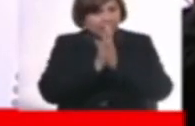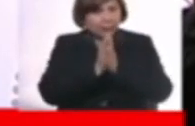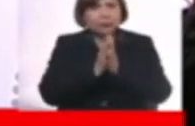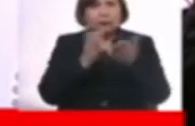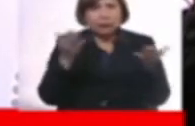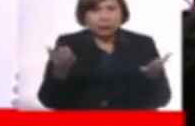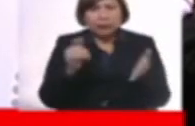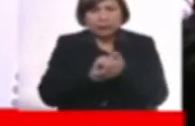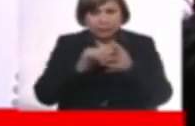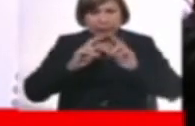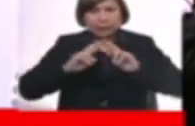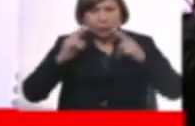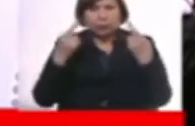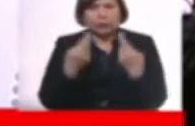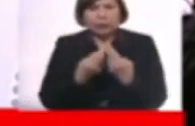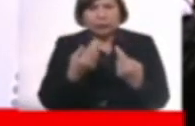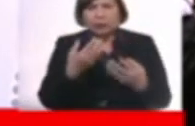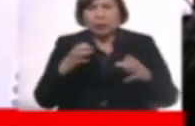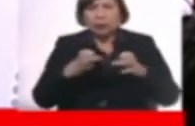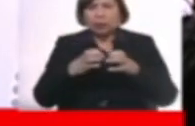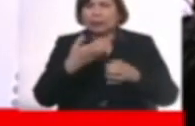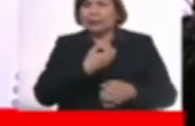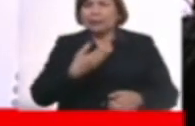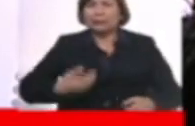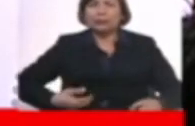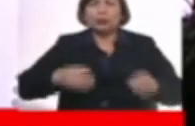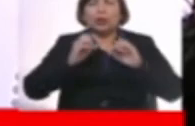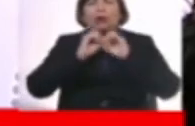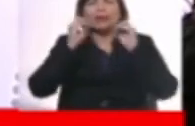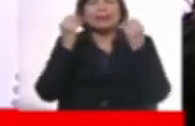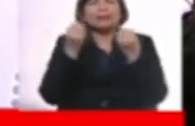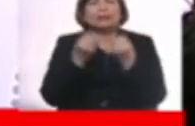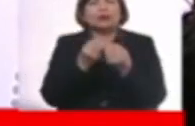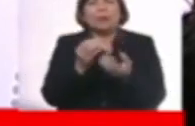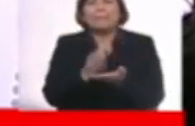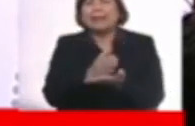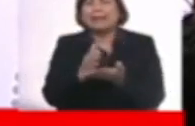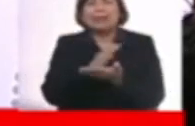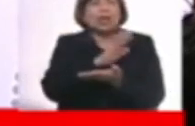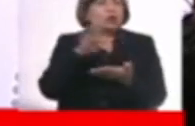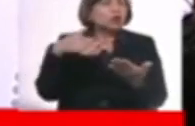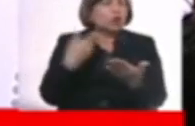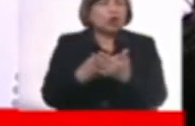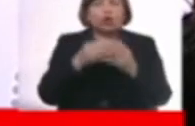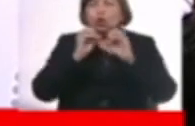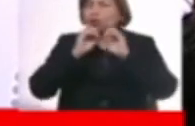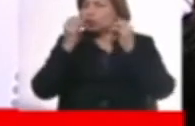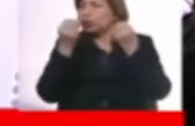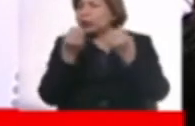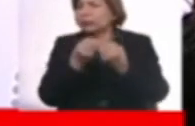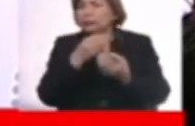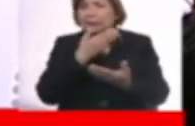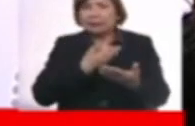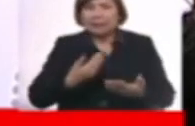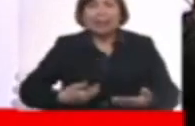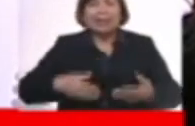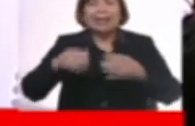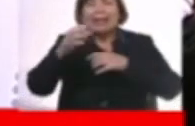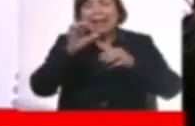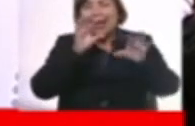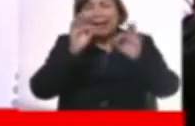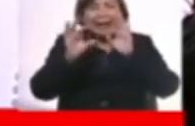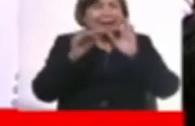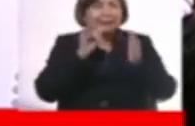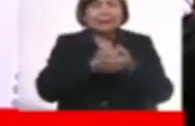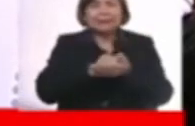se reúna el consejo de estado el consejo de estado es una organización donde participan todos los organismos del Estado además de agencias y